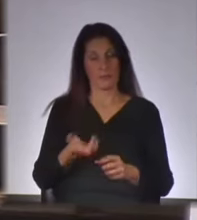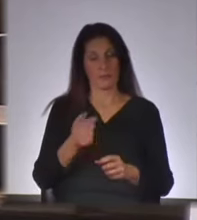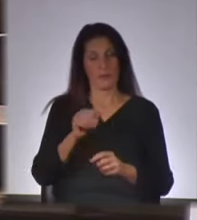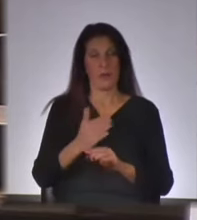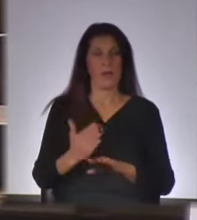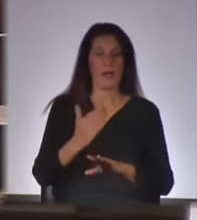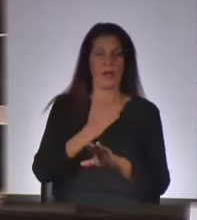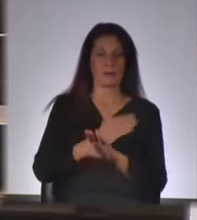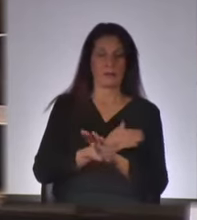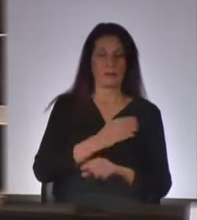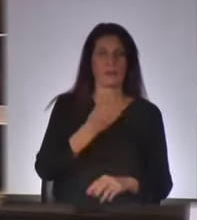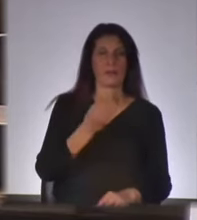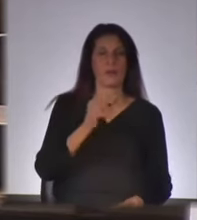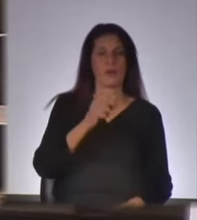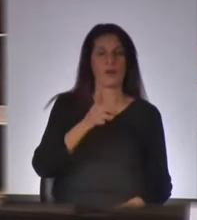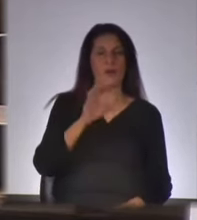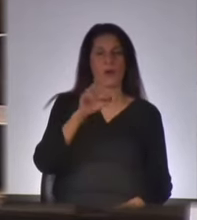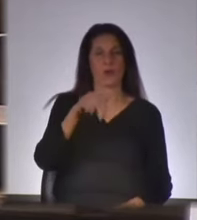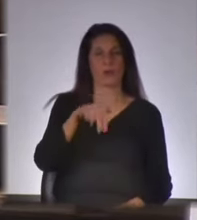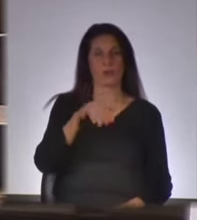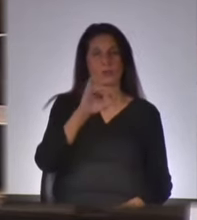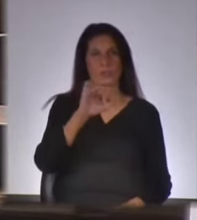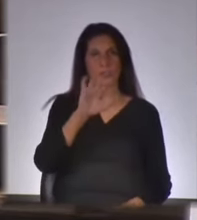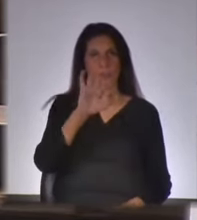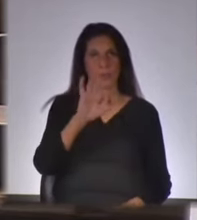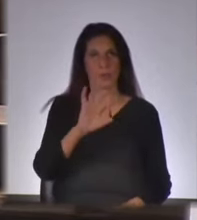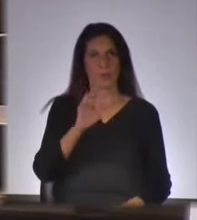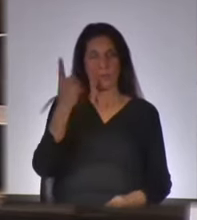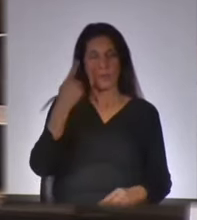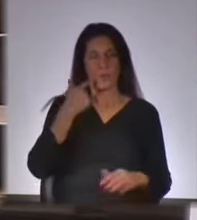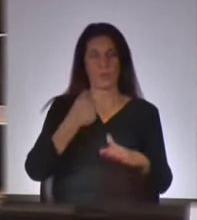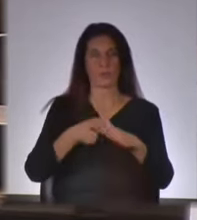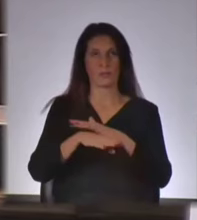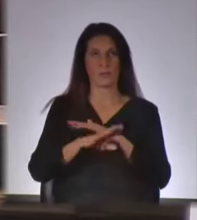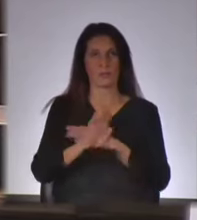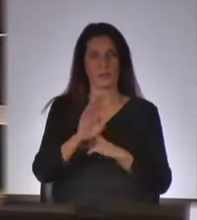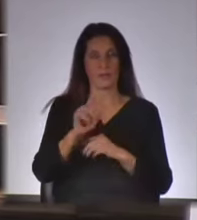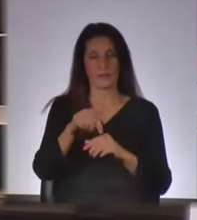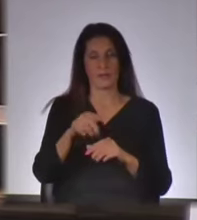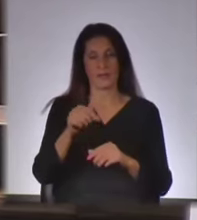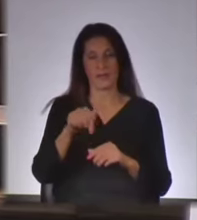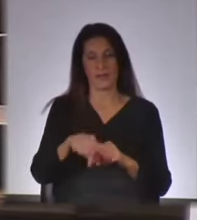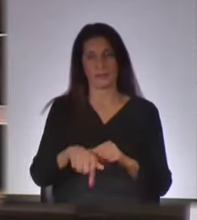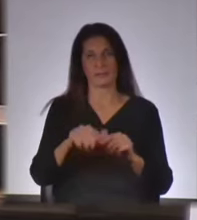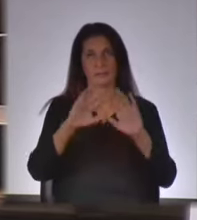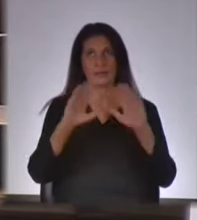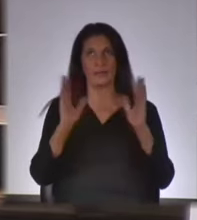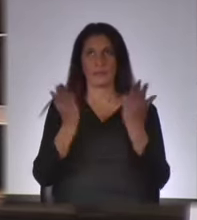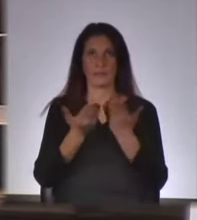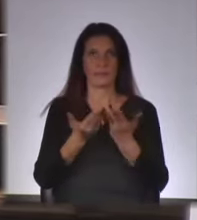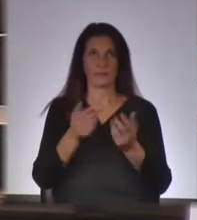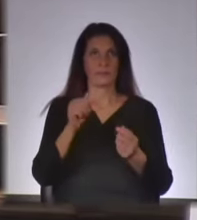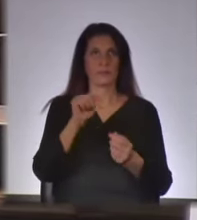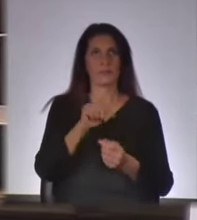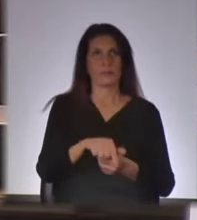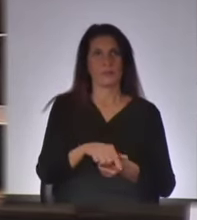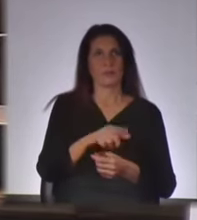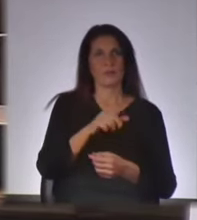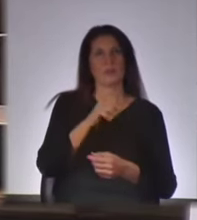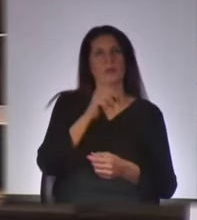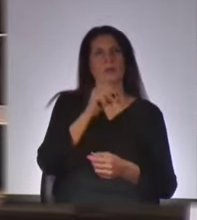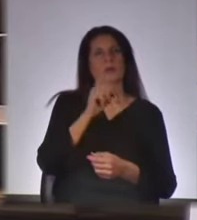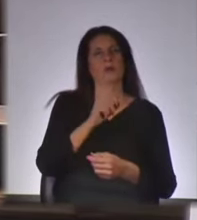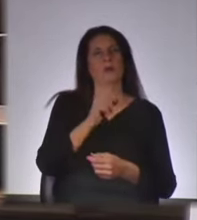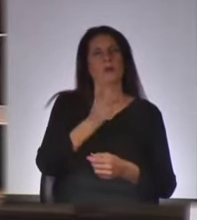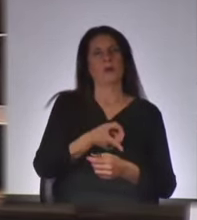álvarez y su patota entrará en este edificio llevándose puesta la democracia con la desaparición de roberto gomensoro josman en